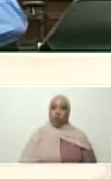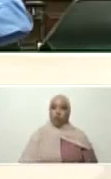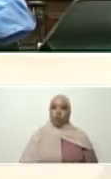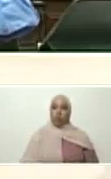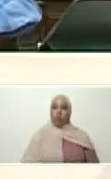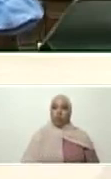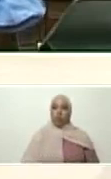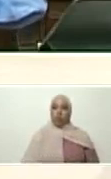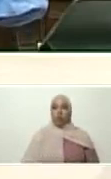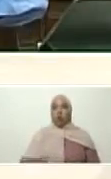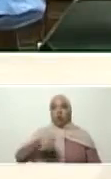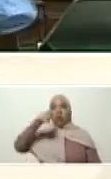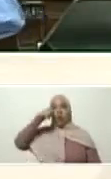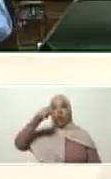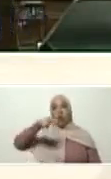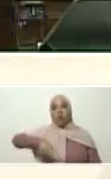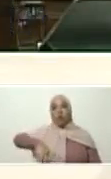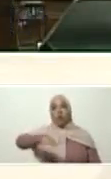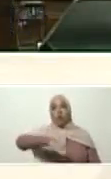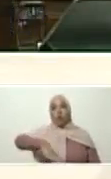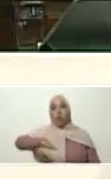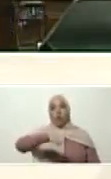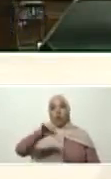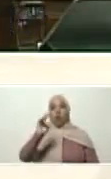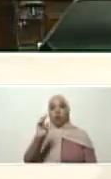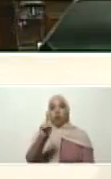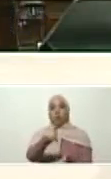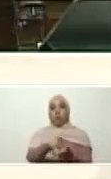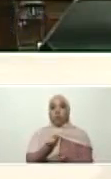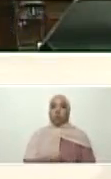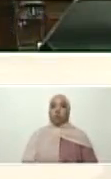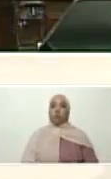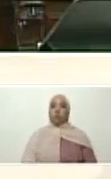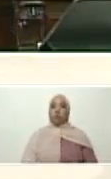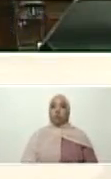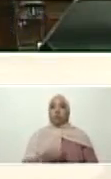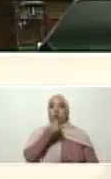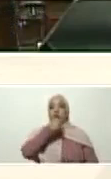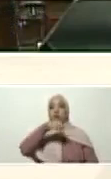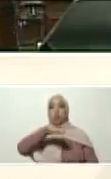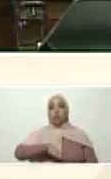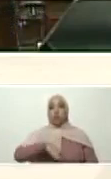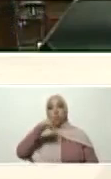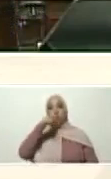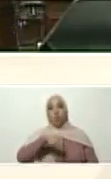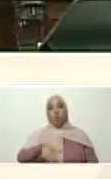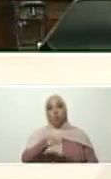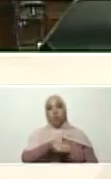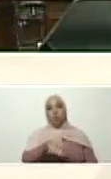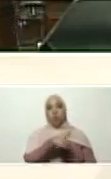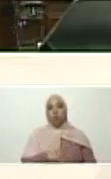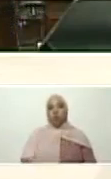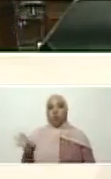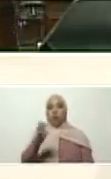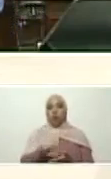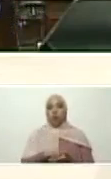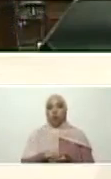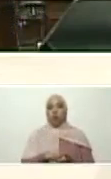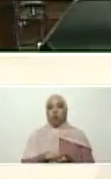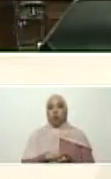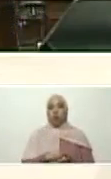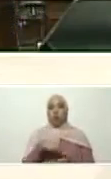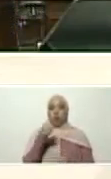El pueblo dijo, aquí estoy presente en la historia. El pueblo entró a la historia, como en un gran